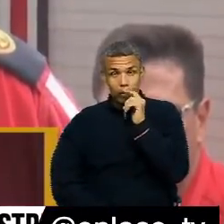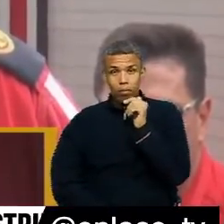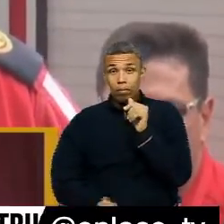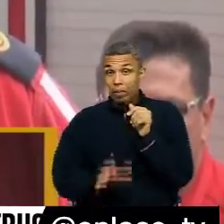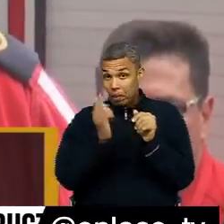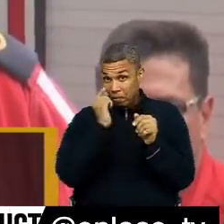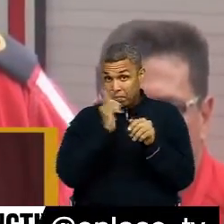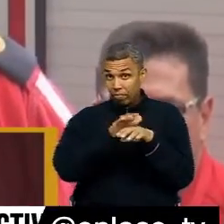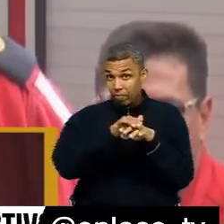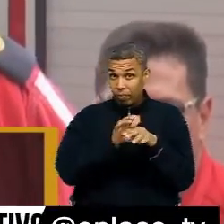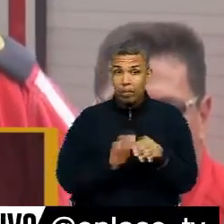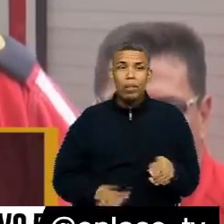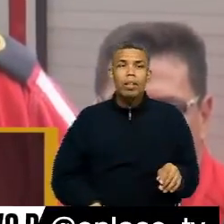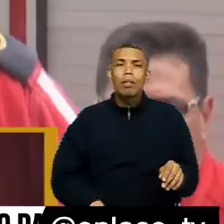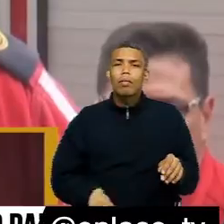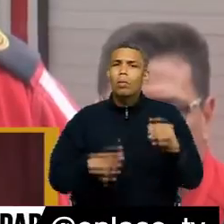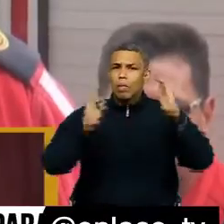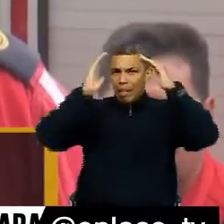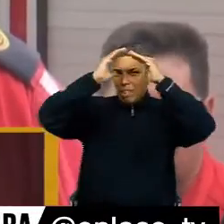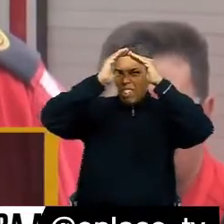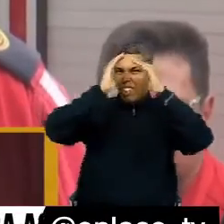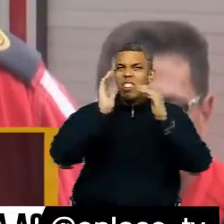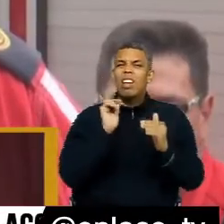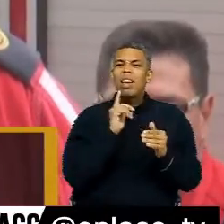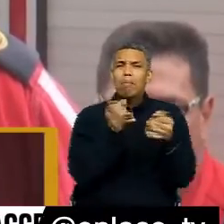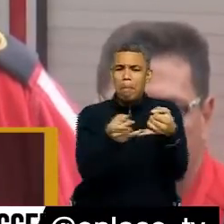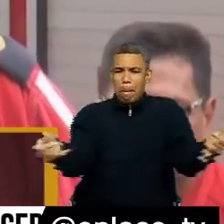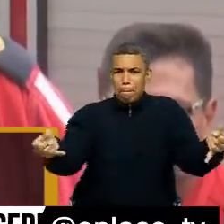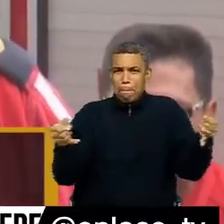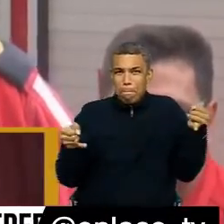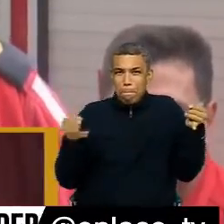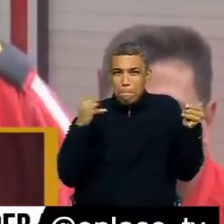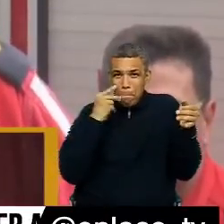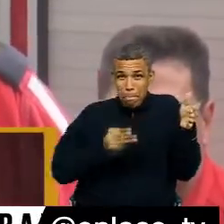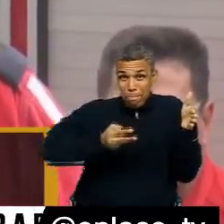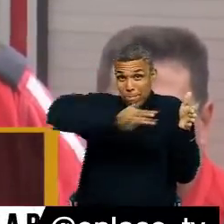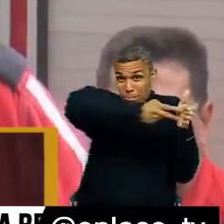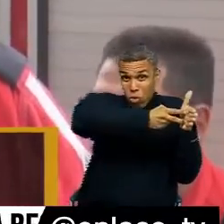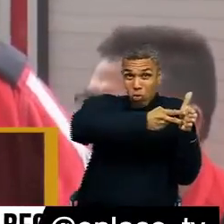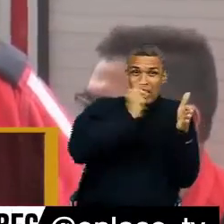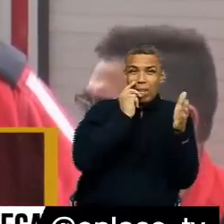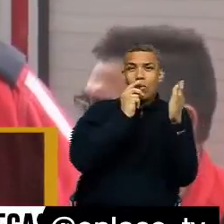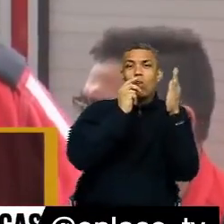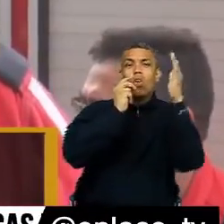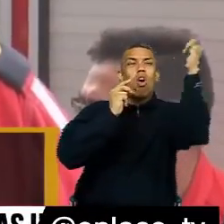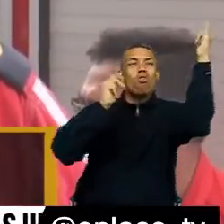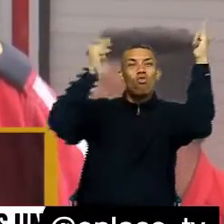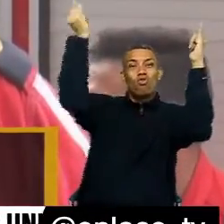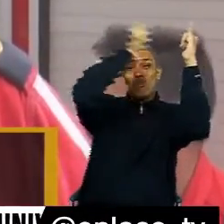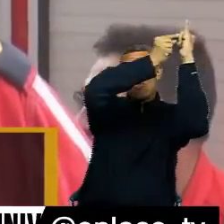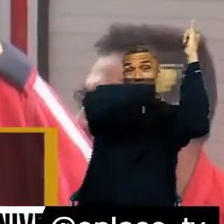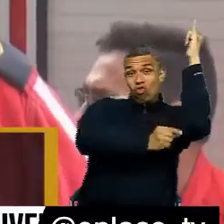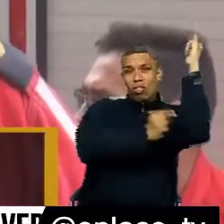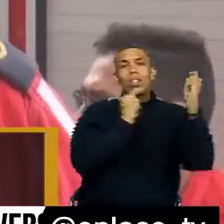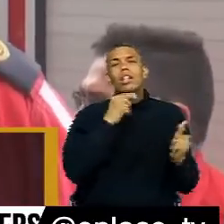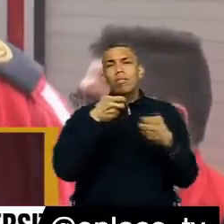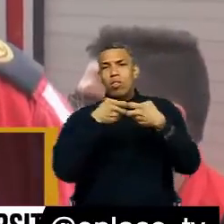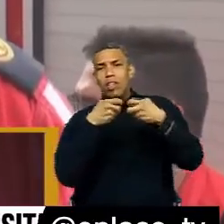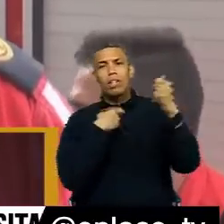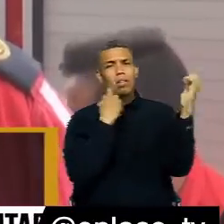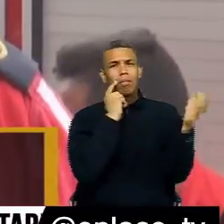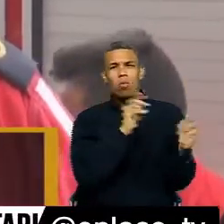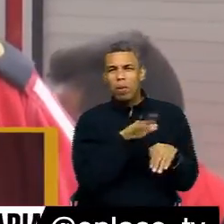que acostumbramos hacer 5, 6, hasta 10 conexiones en un solo toma. Esto no es permitido, pues lo